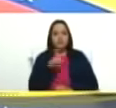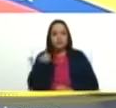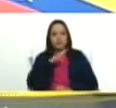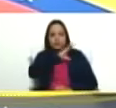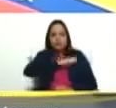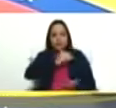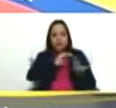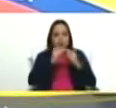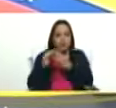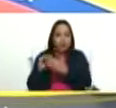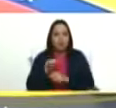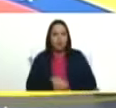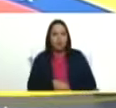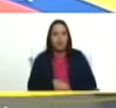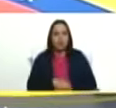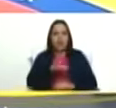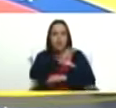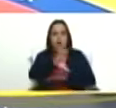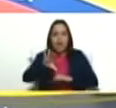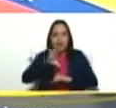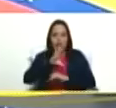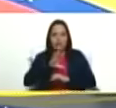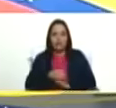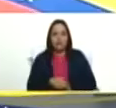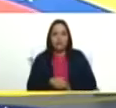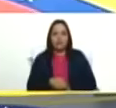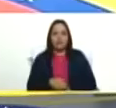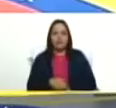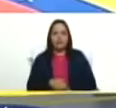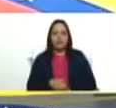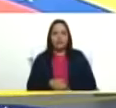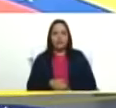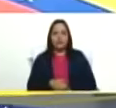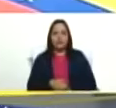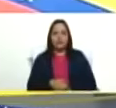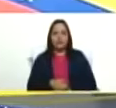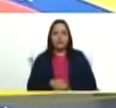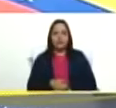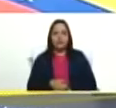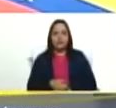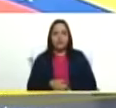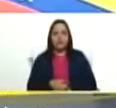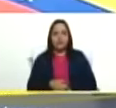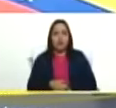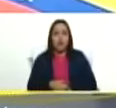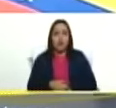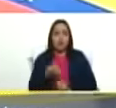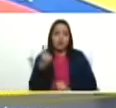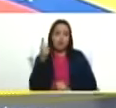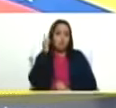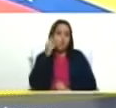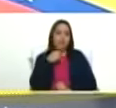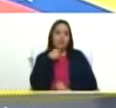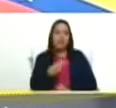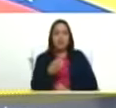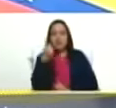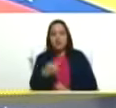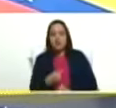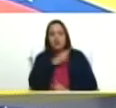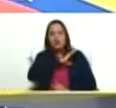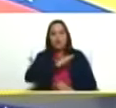Comunal Caribes, Federico Quirós, con Maura García, su vocera. El Consejo